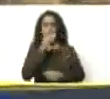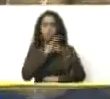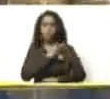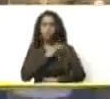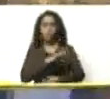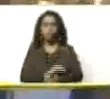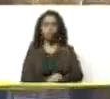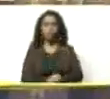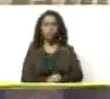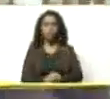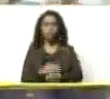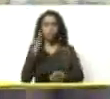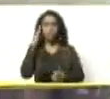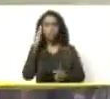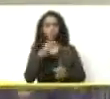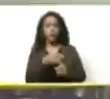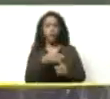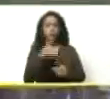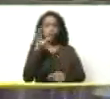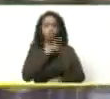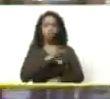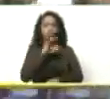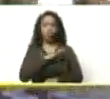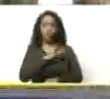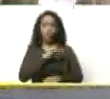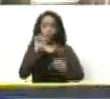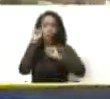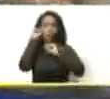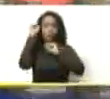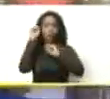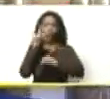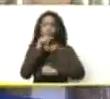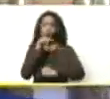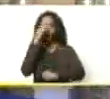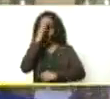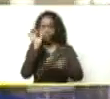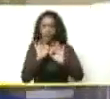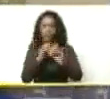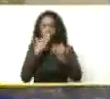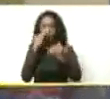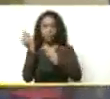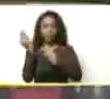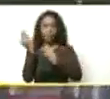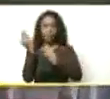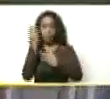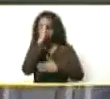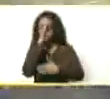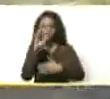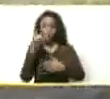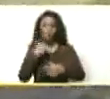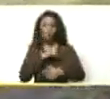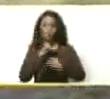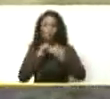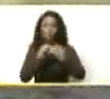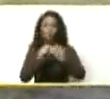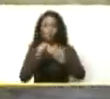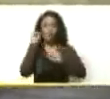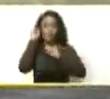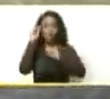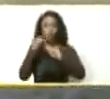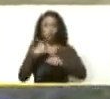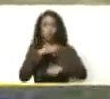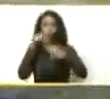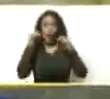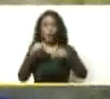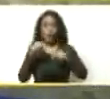y rumbo al socialismo y venceremos no tenemos duda de eso no tenemos dudas que seguiremos venciendo aquí estamos victorioso